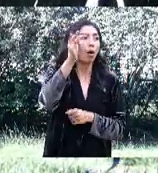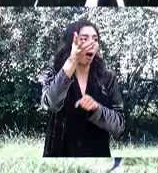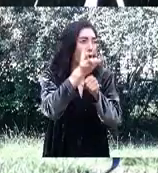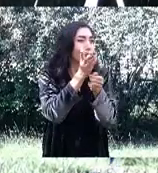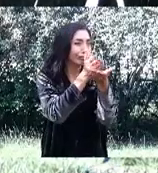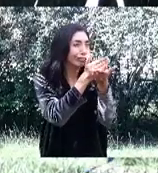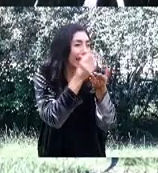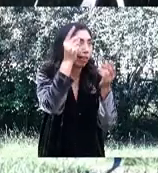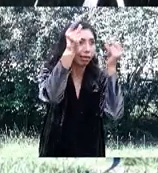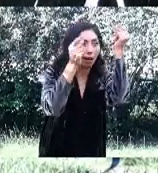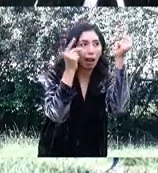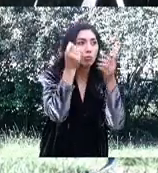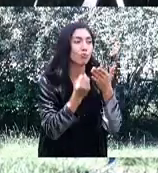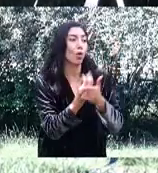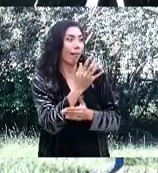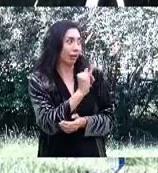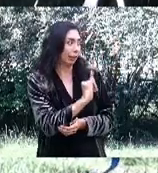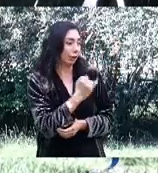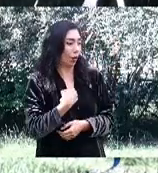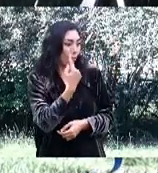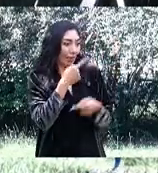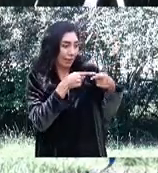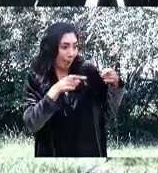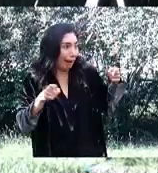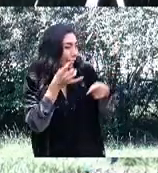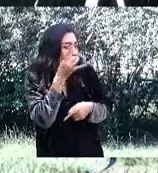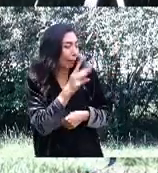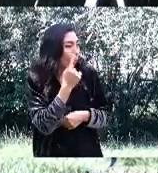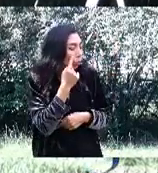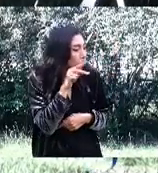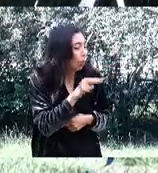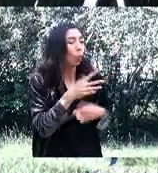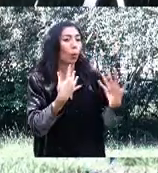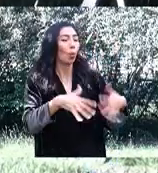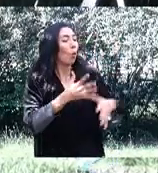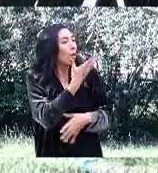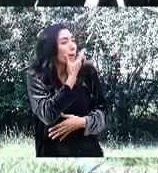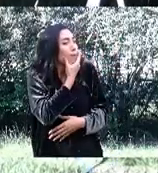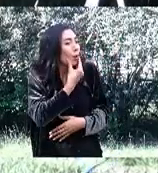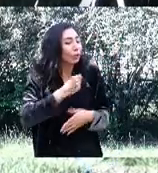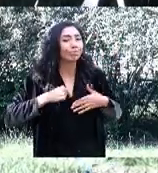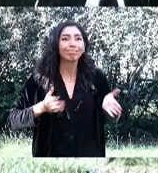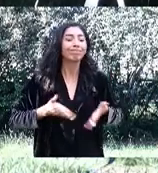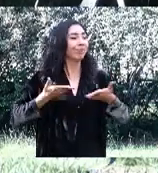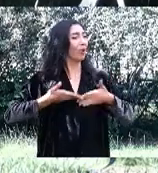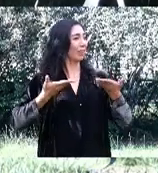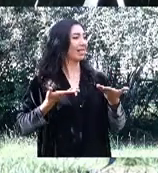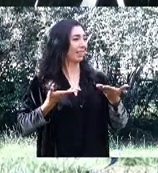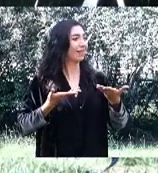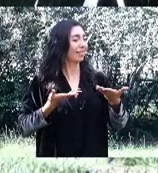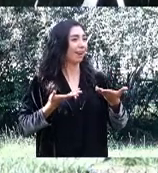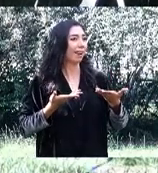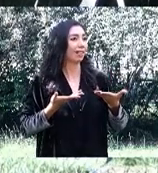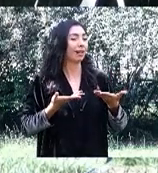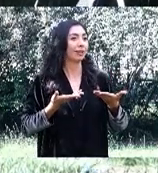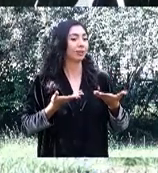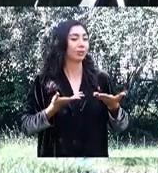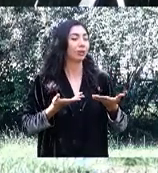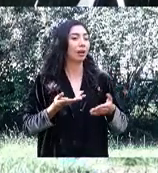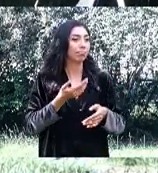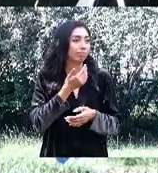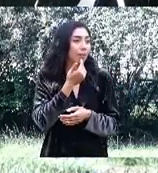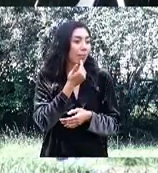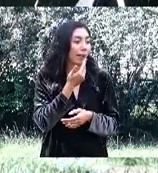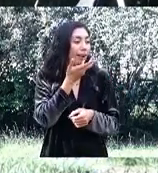lo que he podido conocer en tan solo una semana es hermoso alucinante motivante y está este cambio